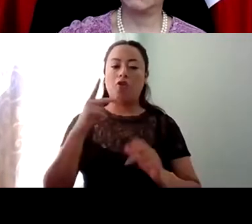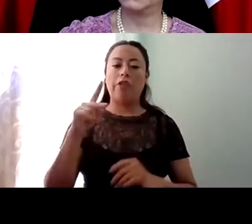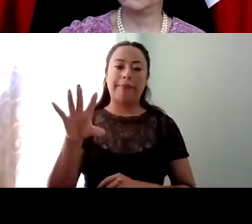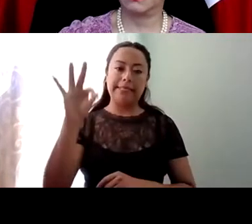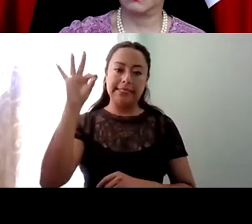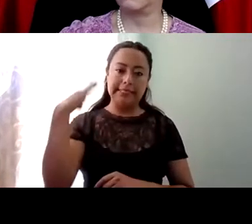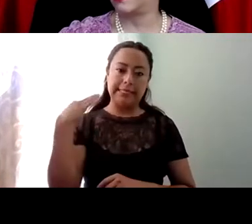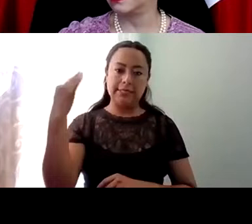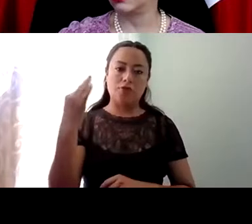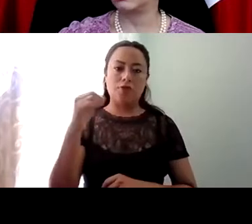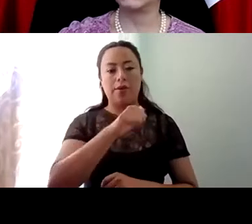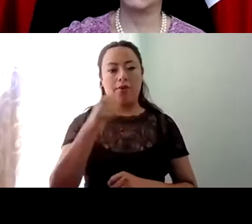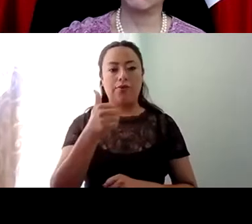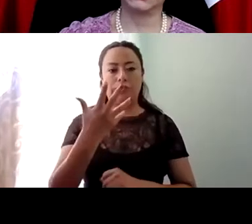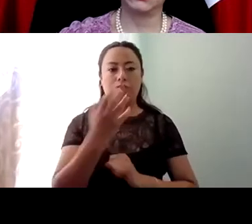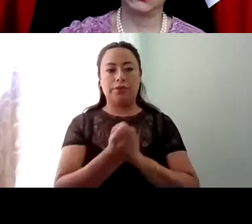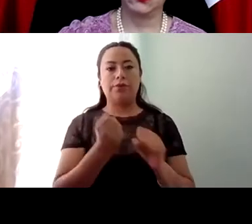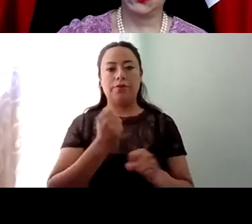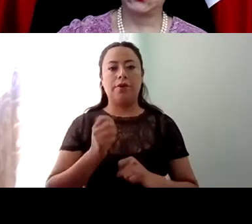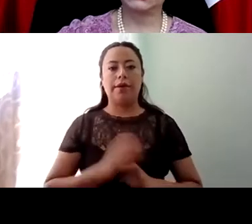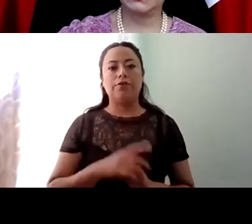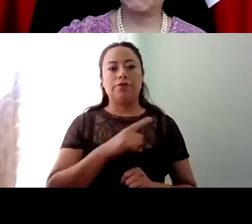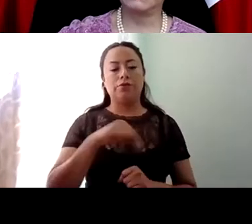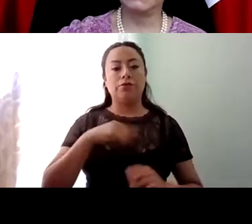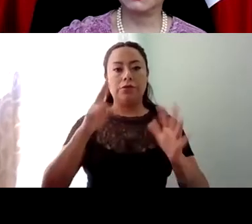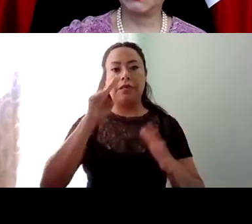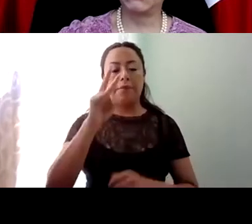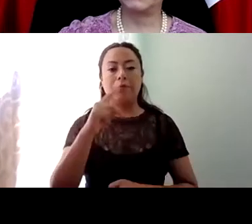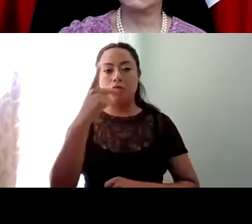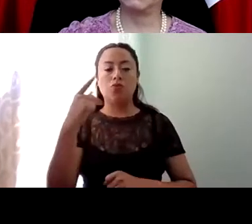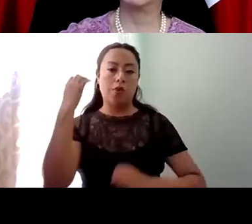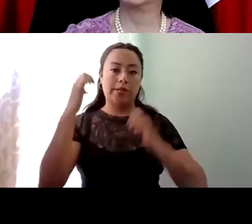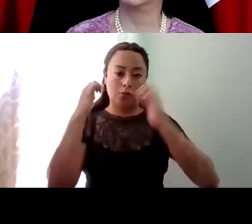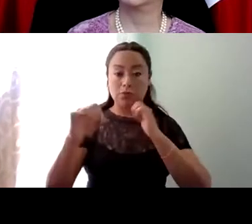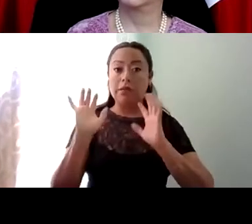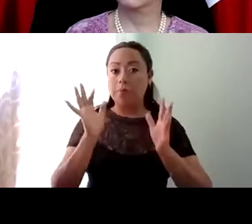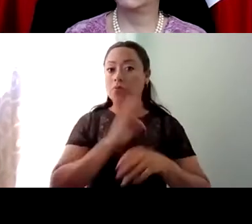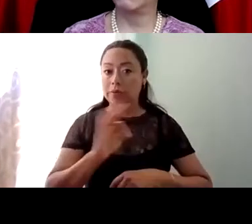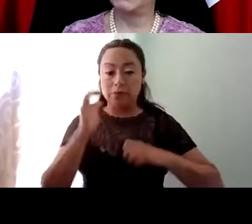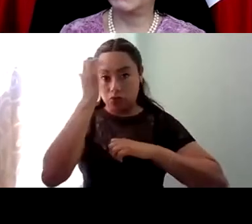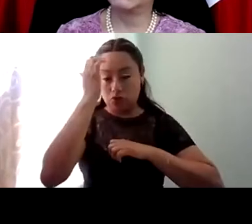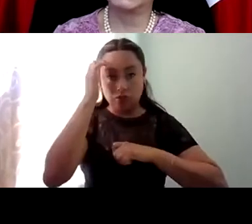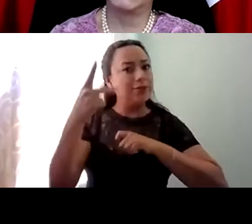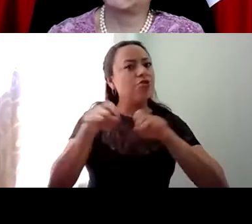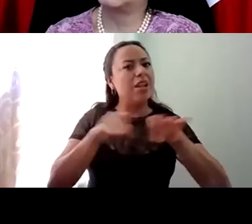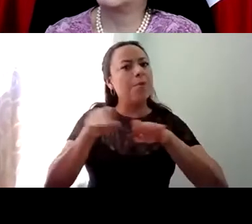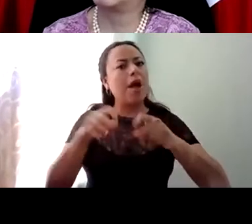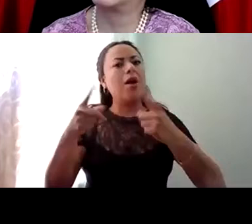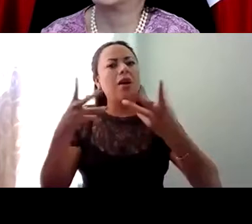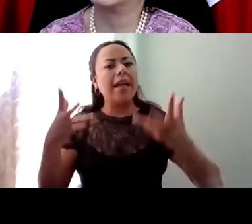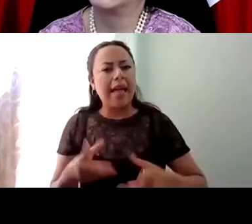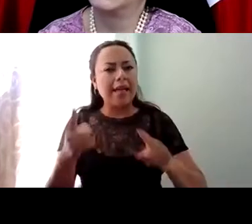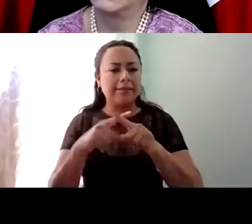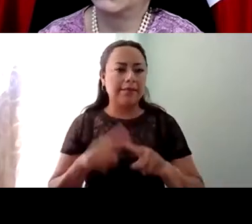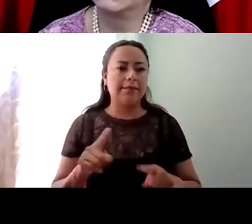años. También ya de su exposición hemos podido conocer parte del trabajo, principalmente, efectivamente hemos tenido la oportunidad de